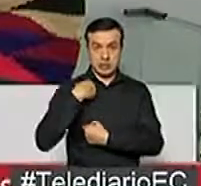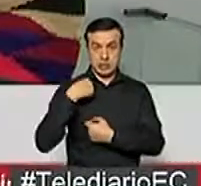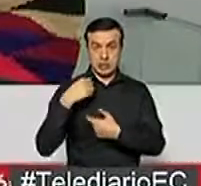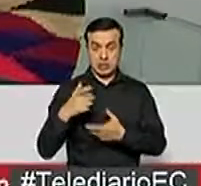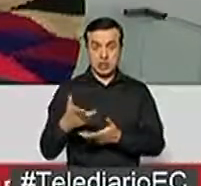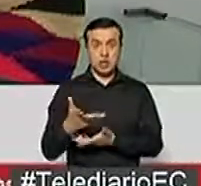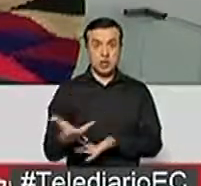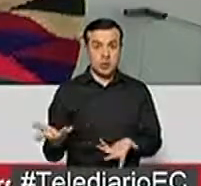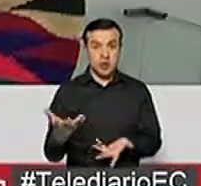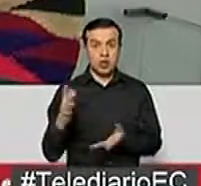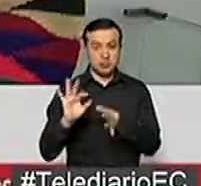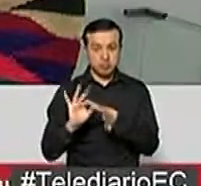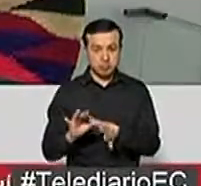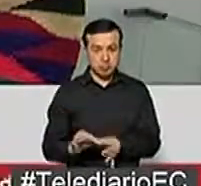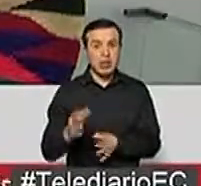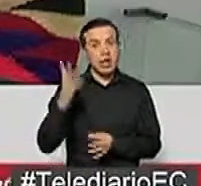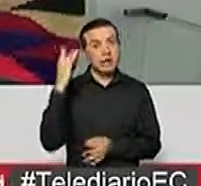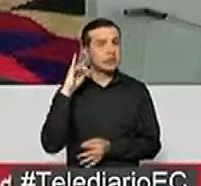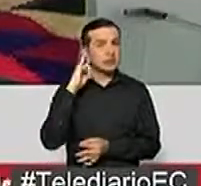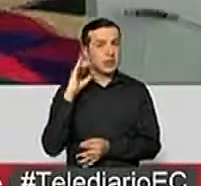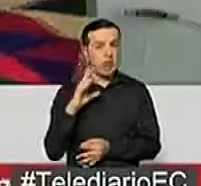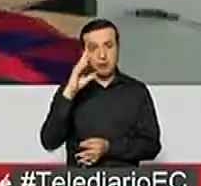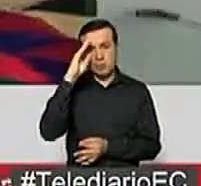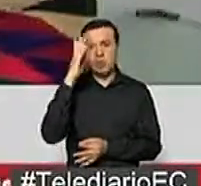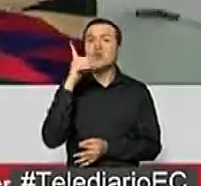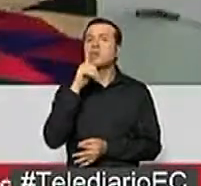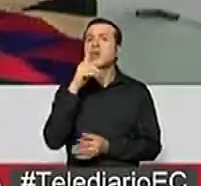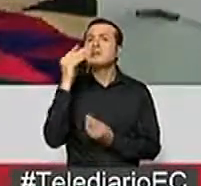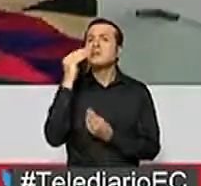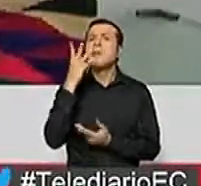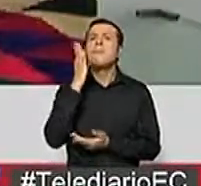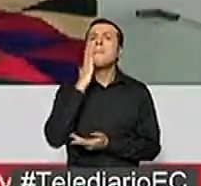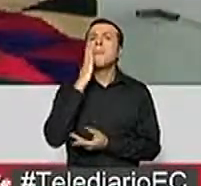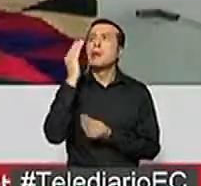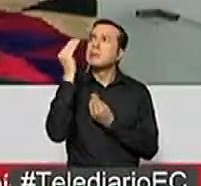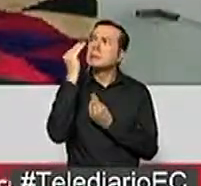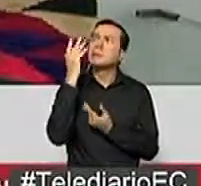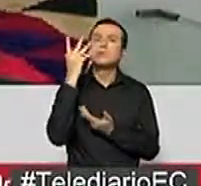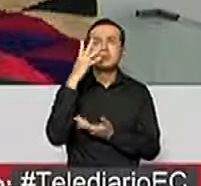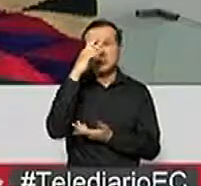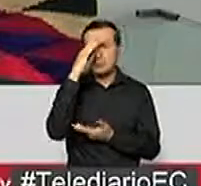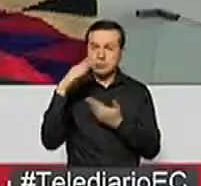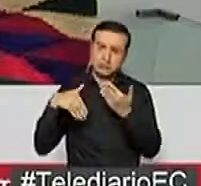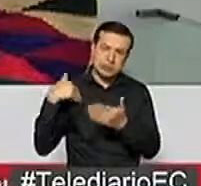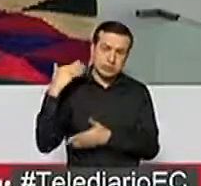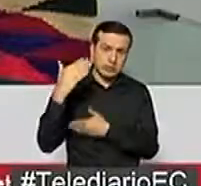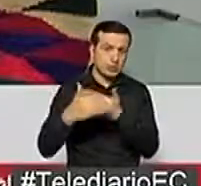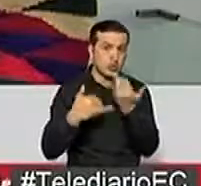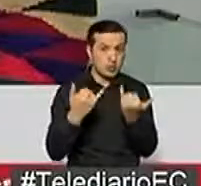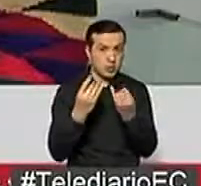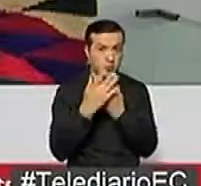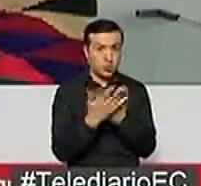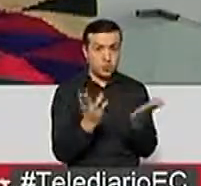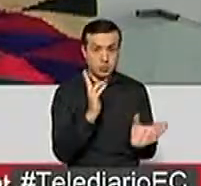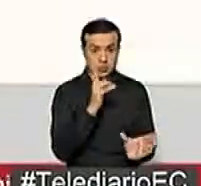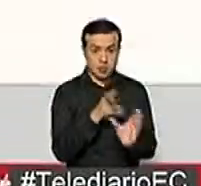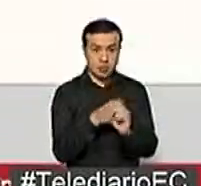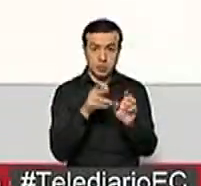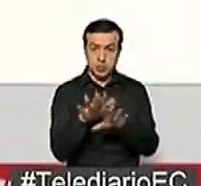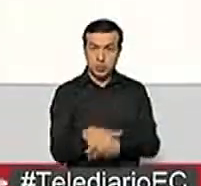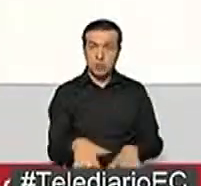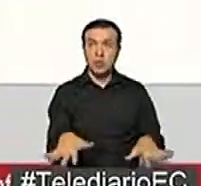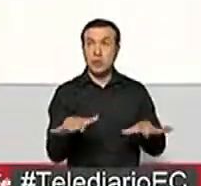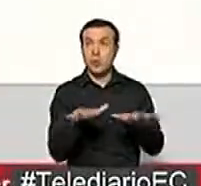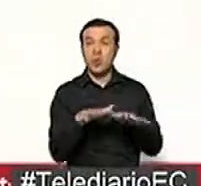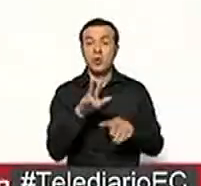hecho aprender desde niña mi mamá. Para mí es por hoy que he venido a participar acá. Más